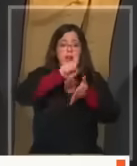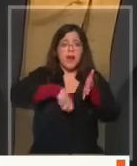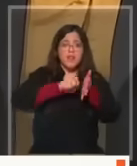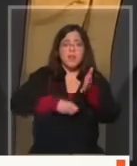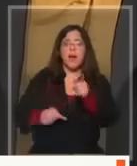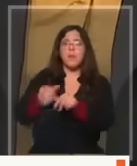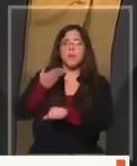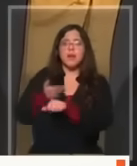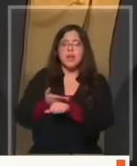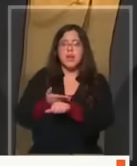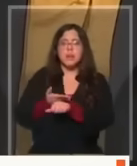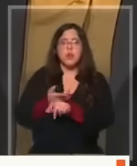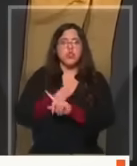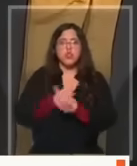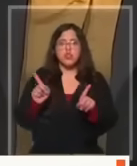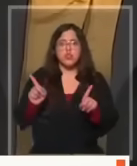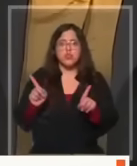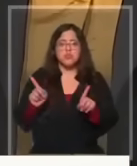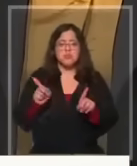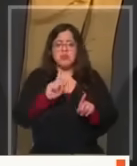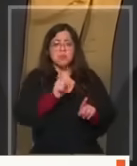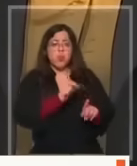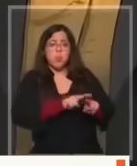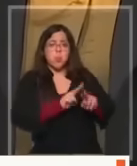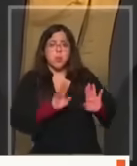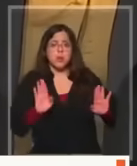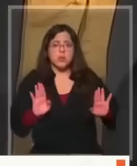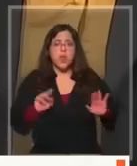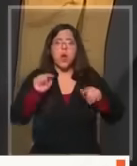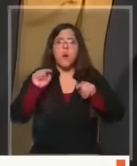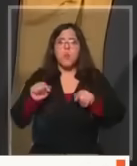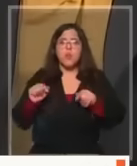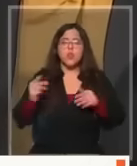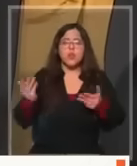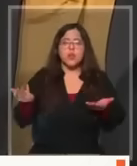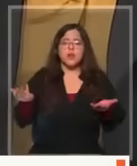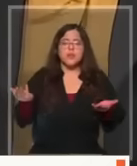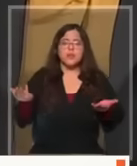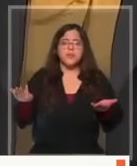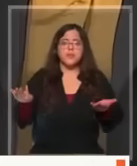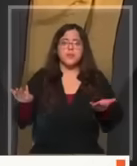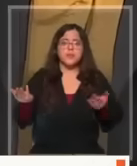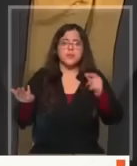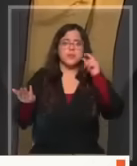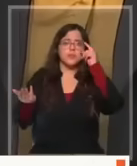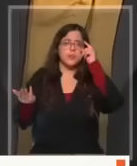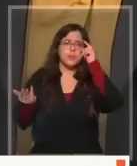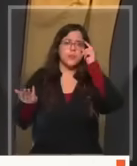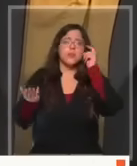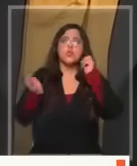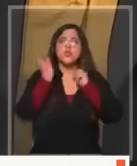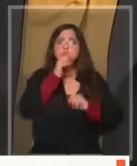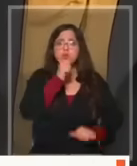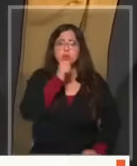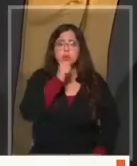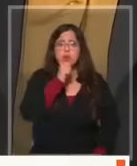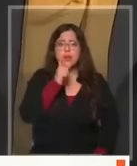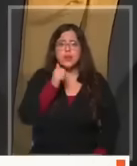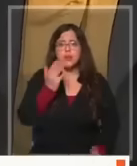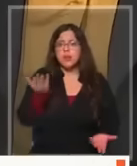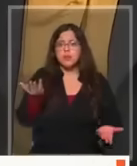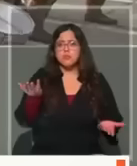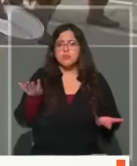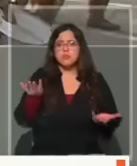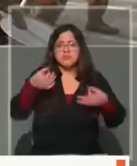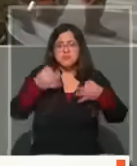solicitamos no ocurriera por tanto no ocurrió porque esto además no tiene ninguna ninguna legalmente no